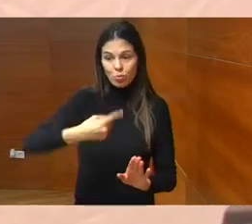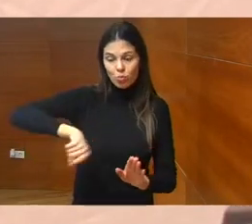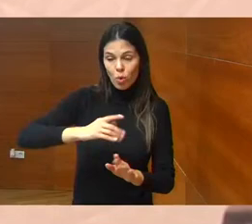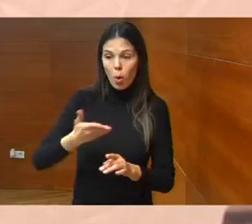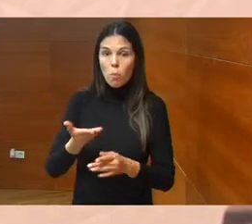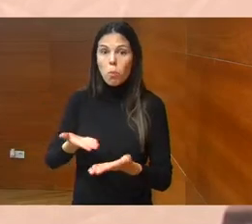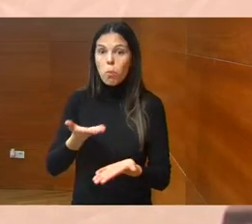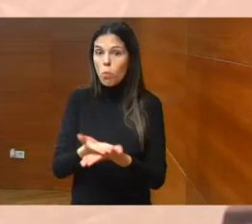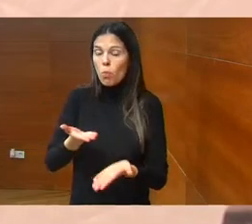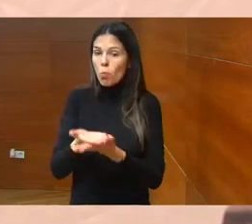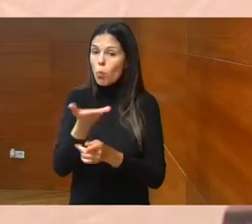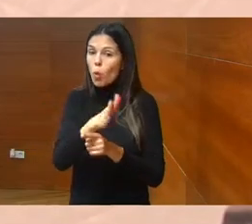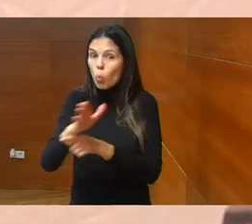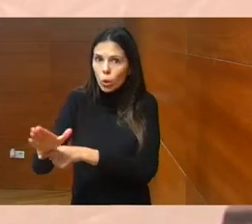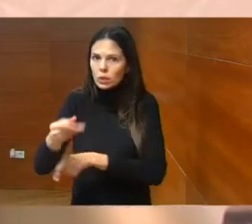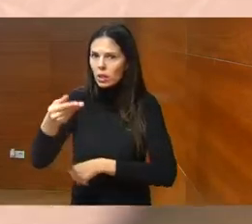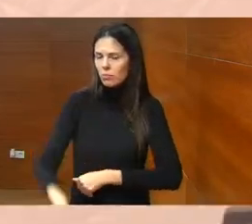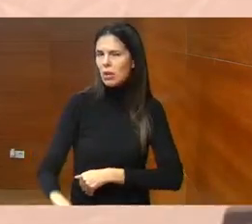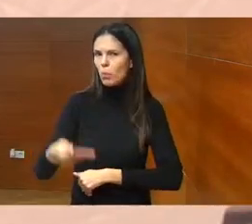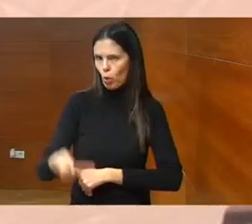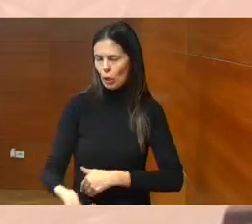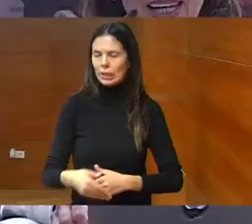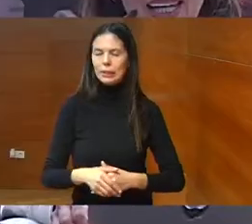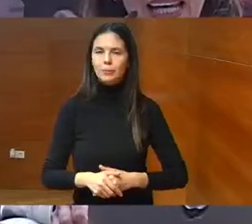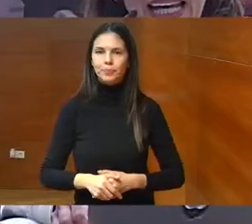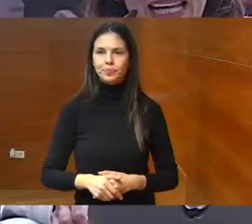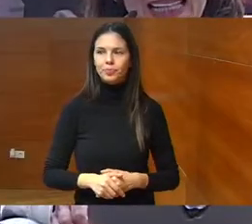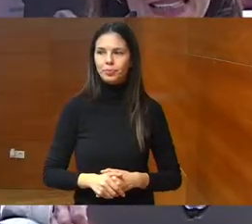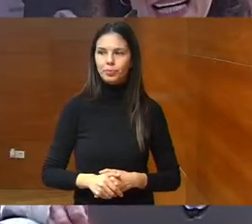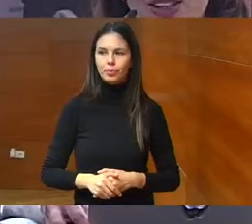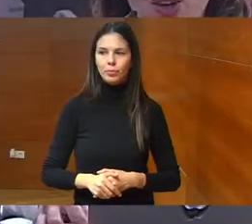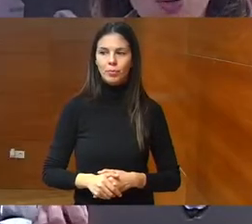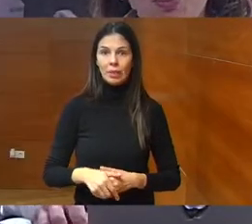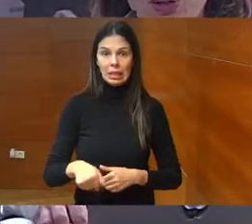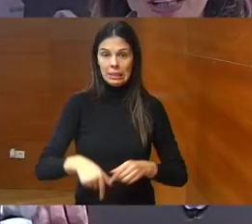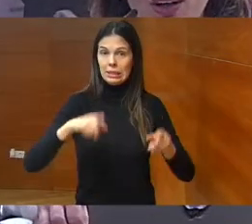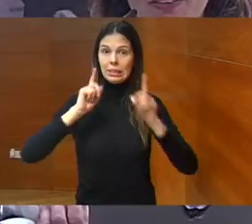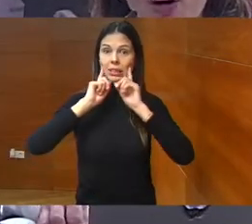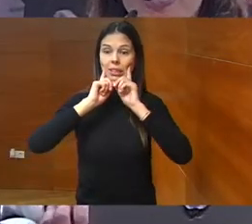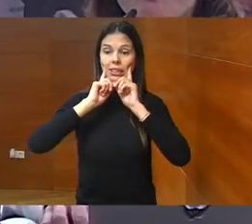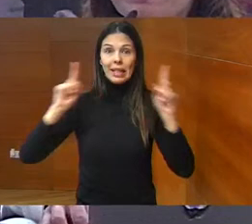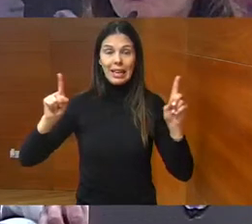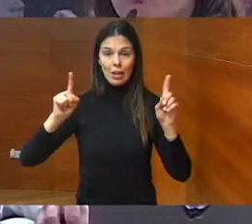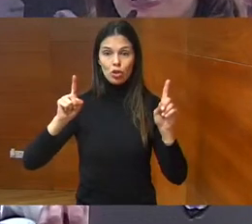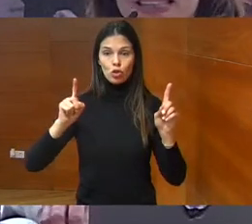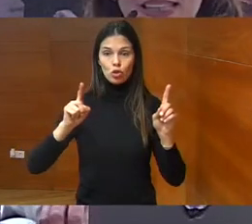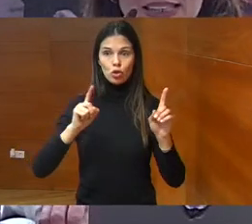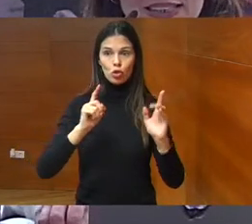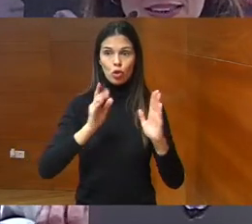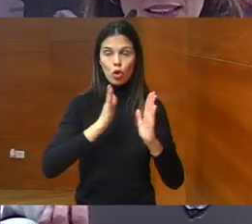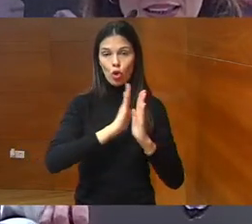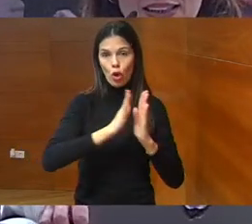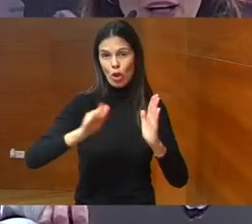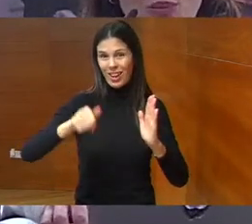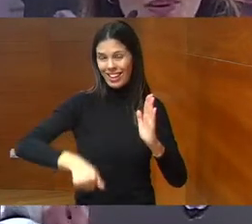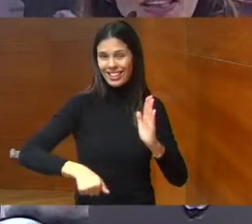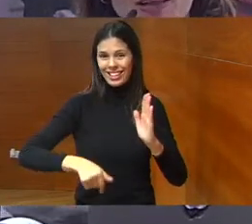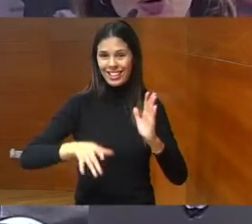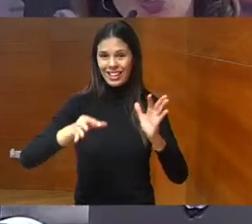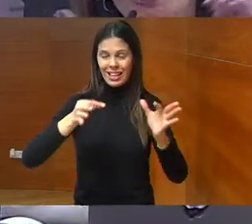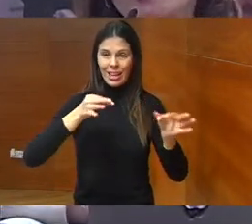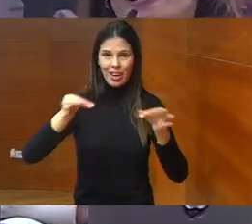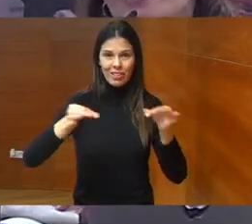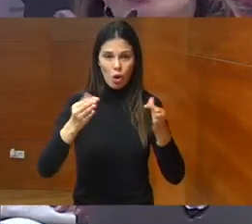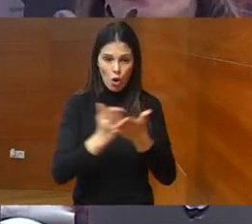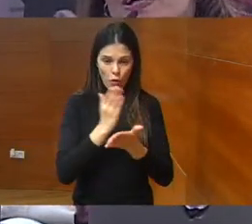tienen valor para para sociedades en este caso pues a colección aquí faltan páginas ten como